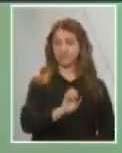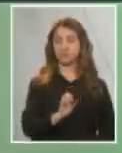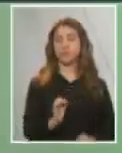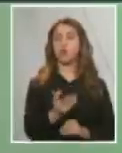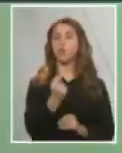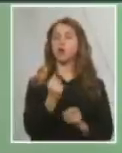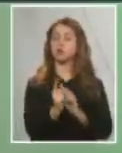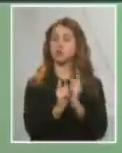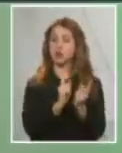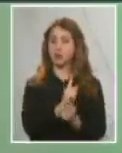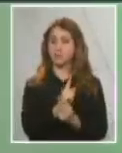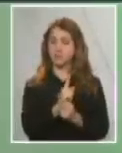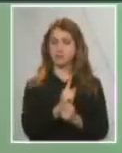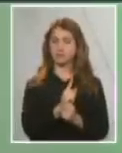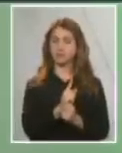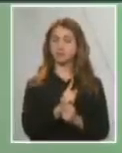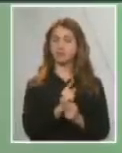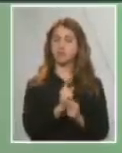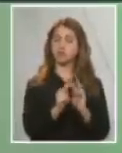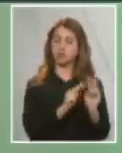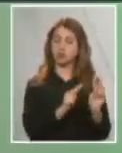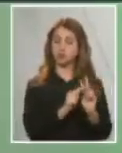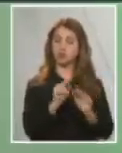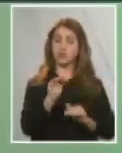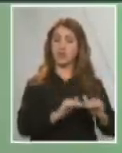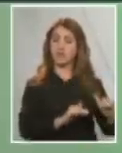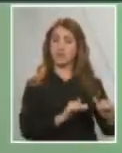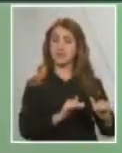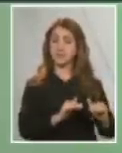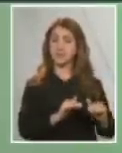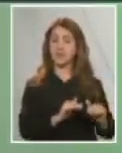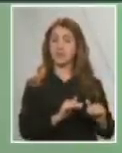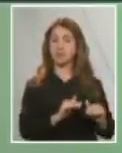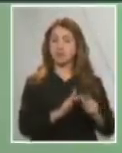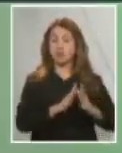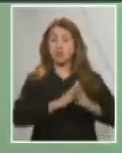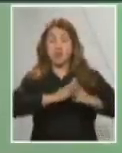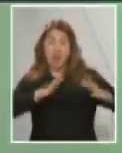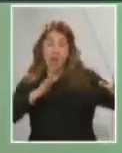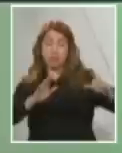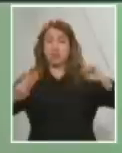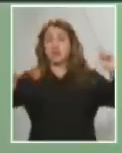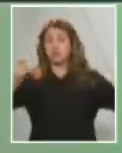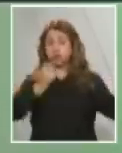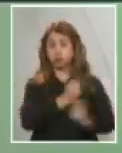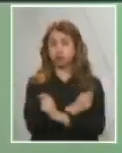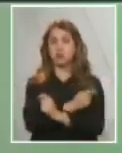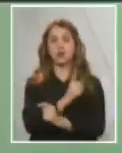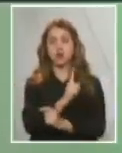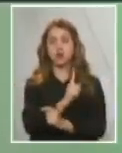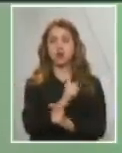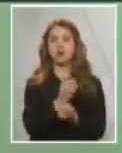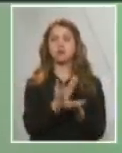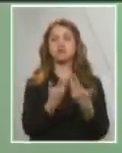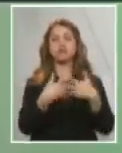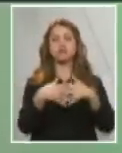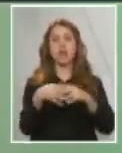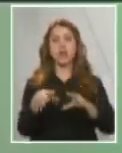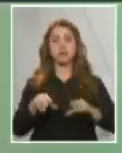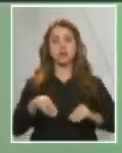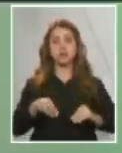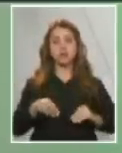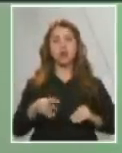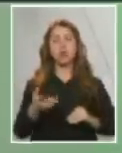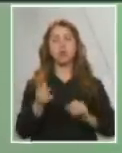¿cuánto cambia una solución que de repente no tiene que ser una mega transformación, sino que una adaptación? ¿Cuánto